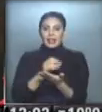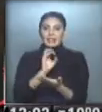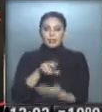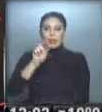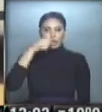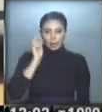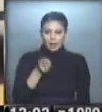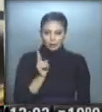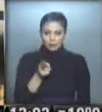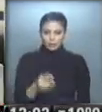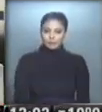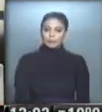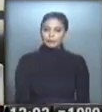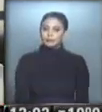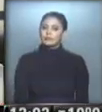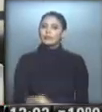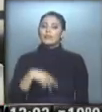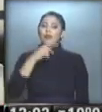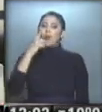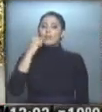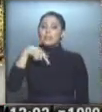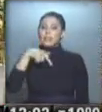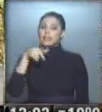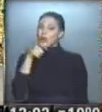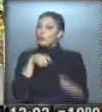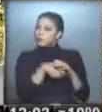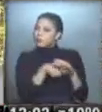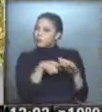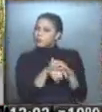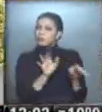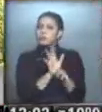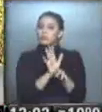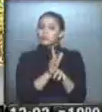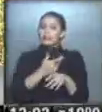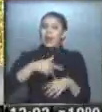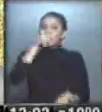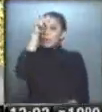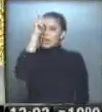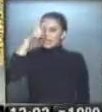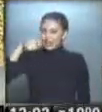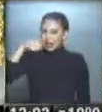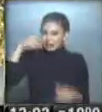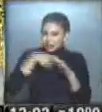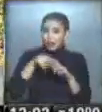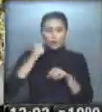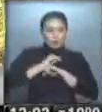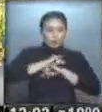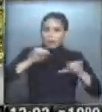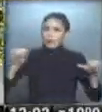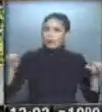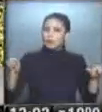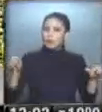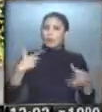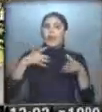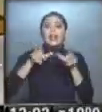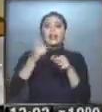peligrosas. Este entramado de corrupción, ahora denominado el caso de los narcopolicías, estalló públicamente por el